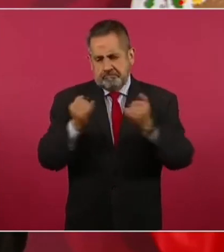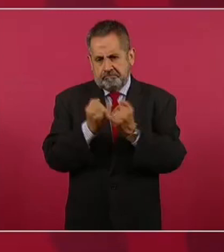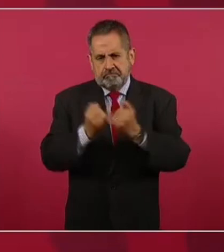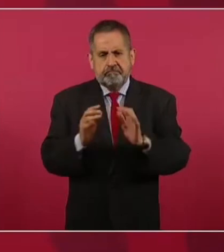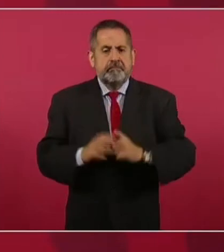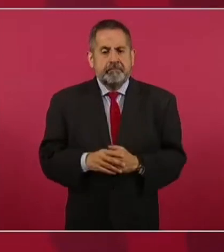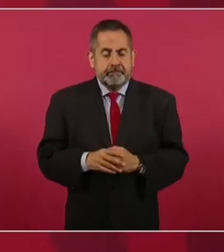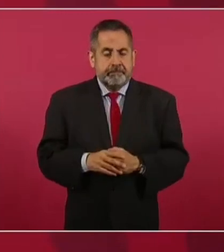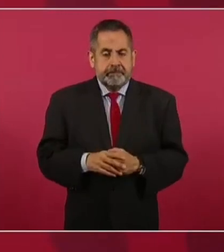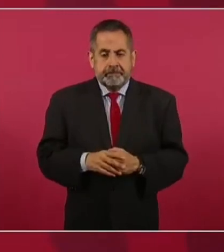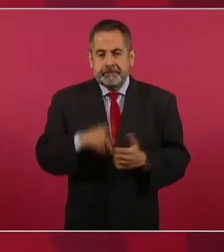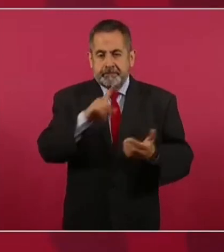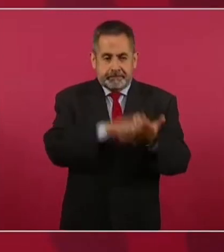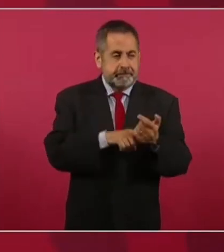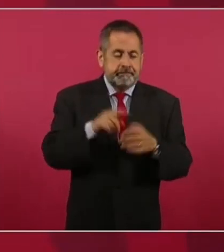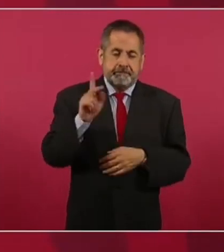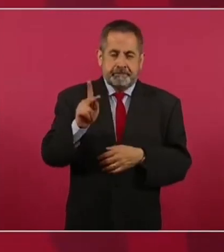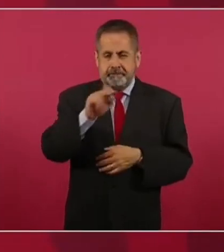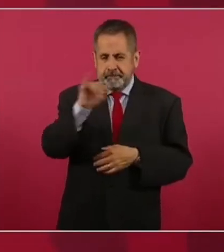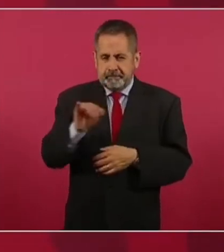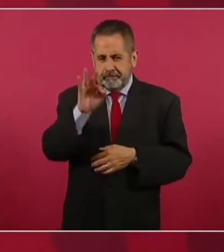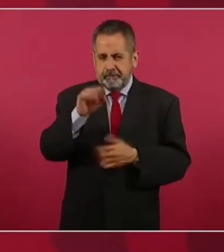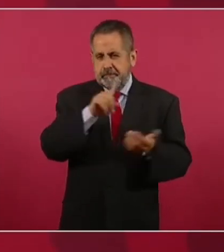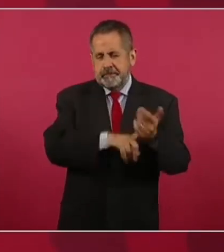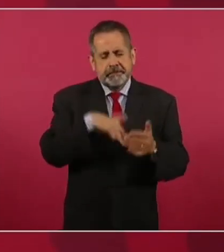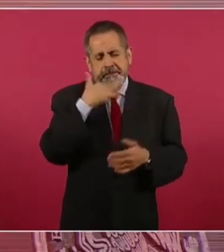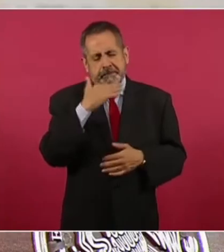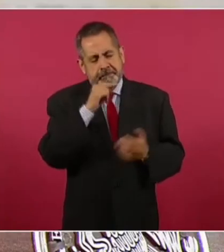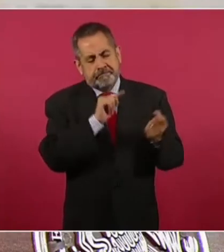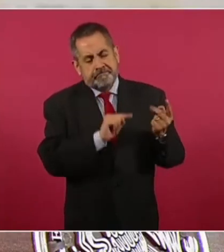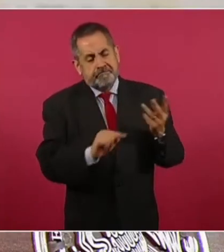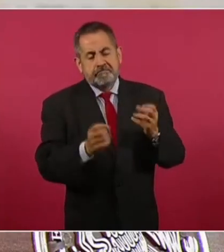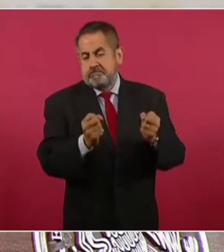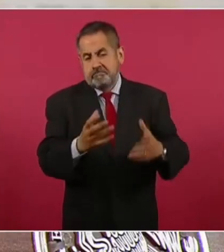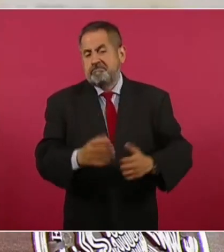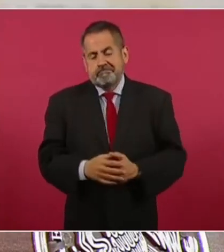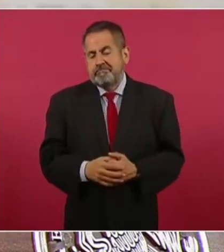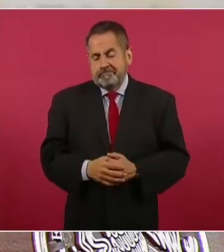pero sí está muy penetrado el Poder Judicial.